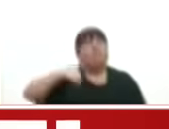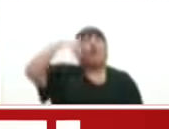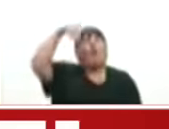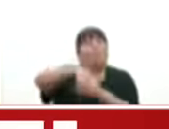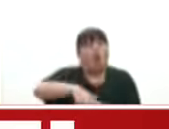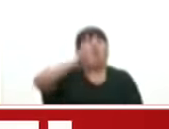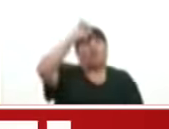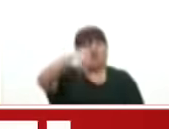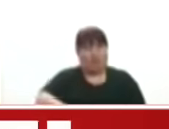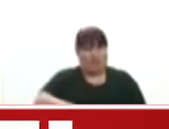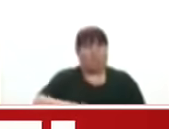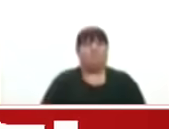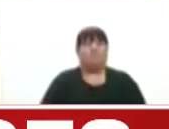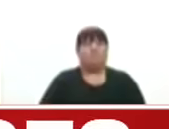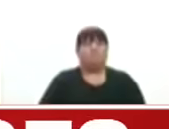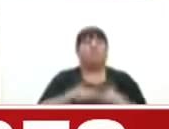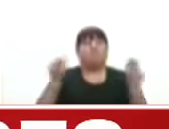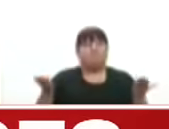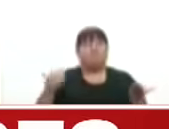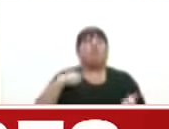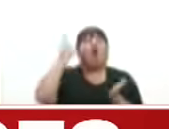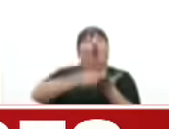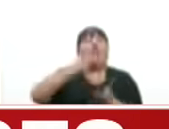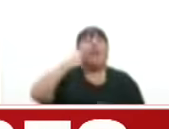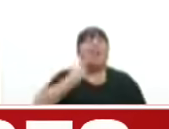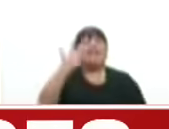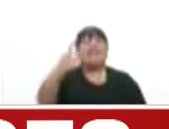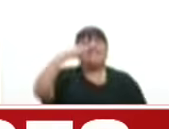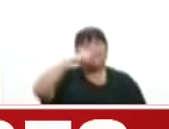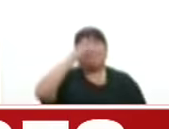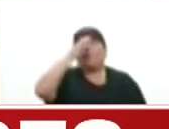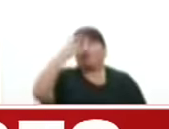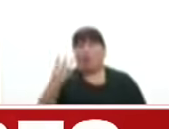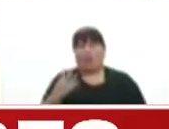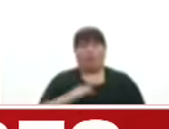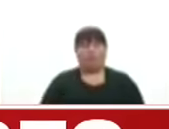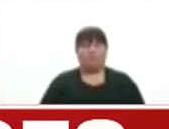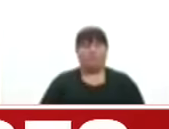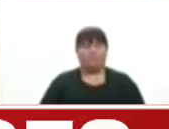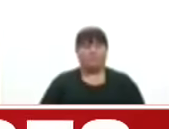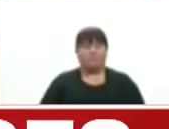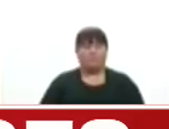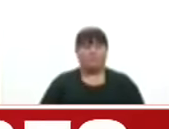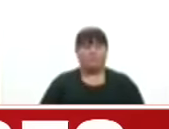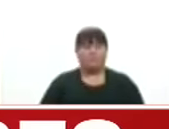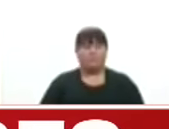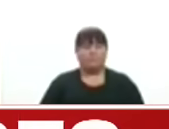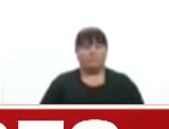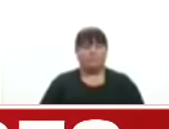es afirmativo a la orden del día 3724.